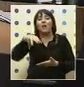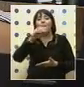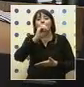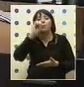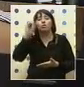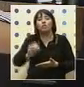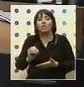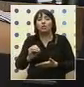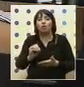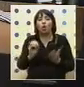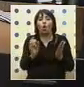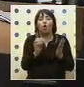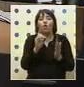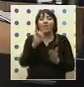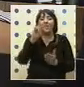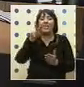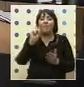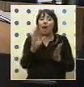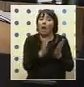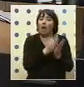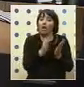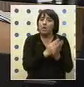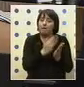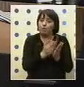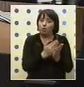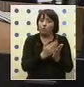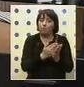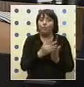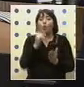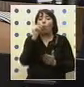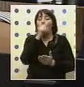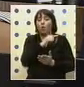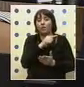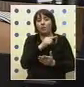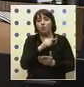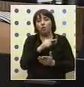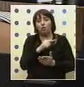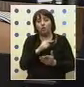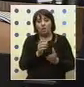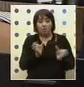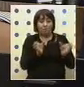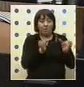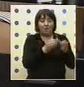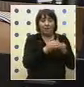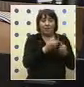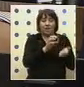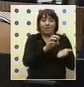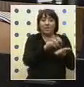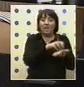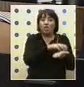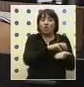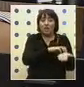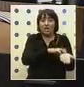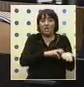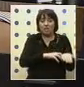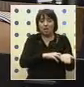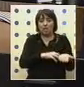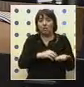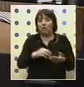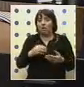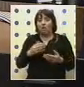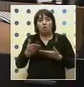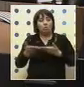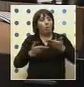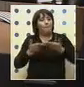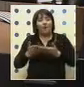en mi intervención anterior. Tiempo, diputada. Y por último, quiero señalar que como bancada regionalista, comparto plenamente con lo que ha